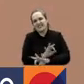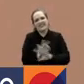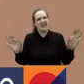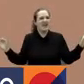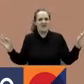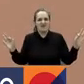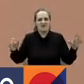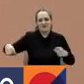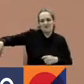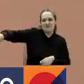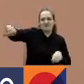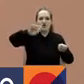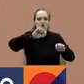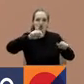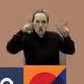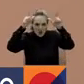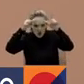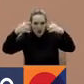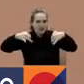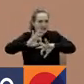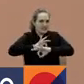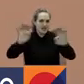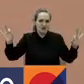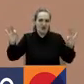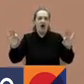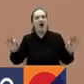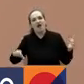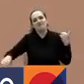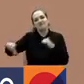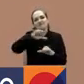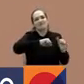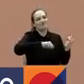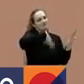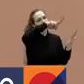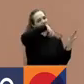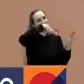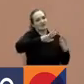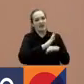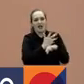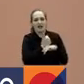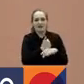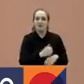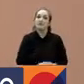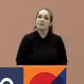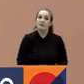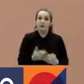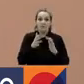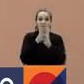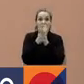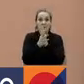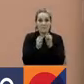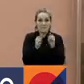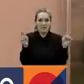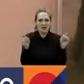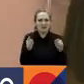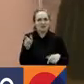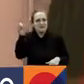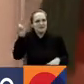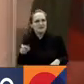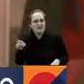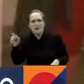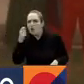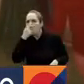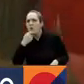esta práctica y pues lo traslada entonces a sus obras y a sus pinturas. Nosotros en el siguiente informe les contamos cuáles más de sus obras